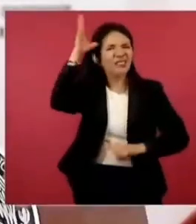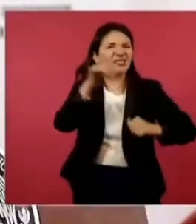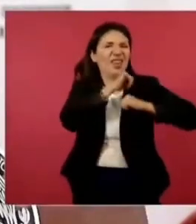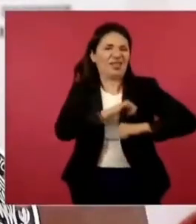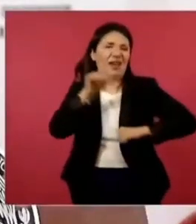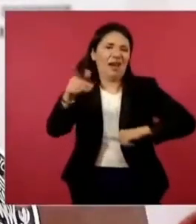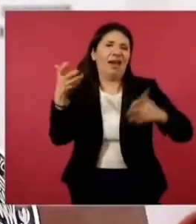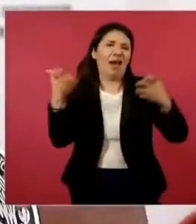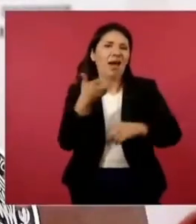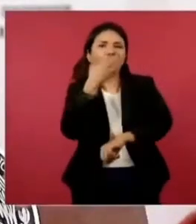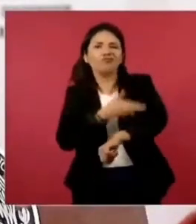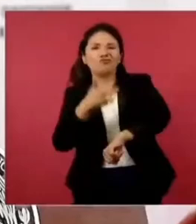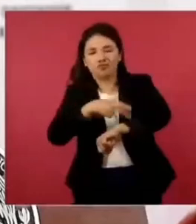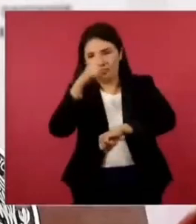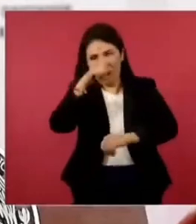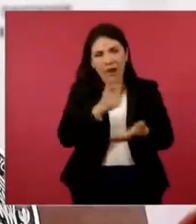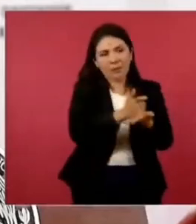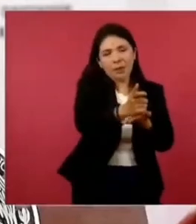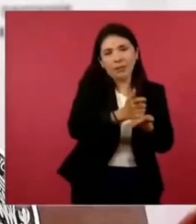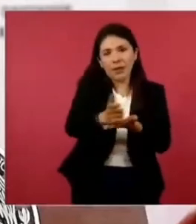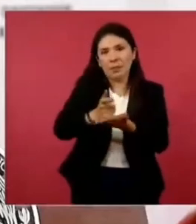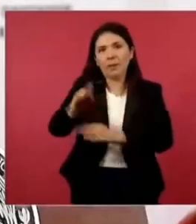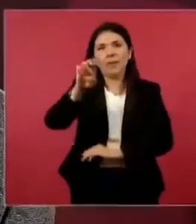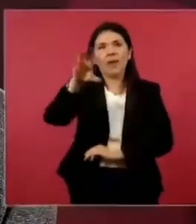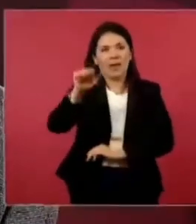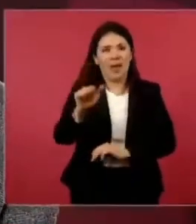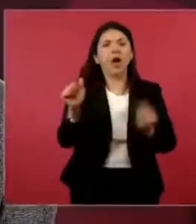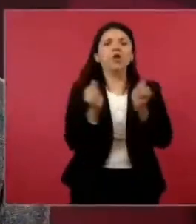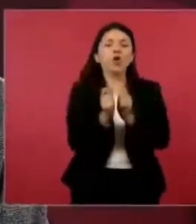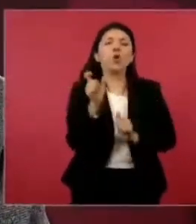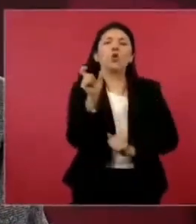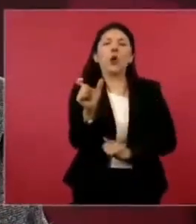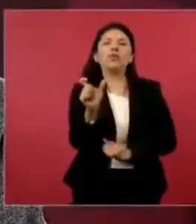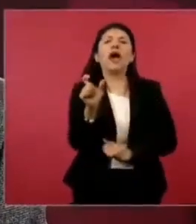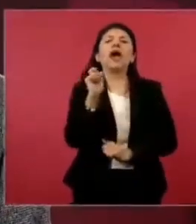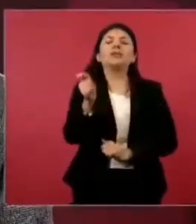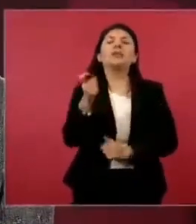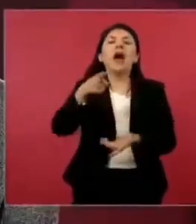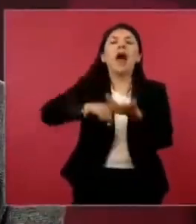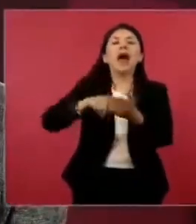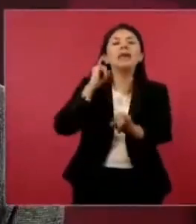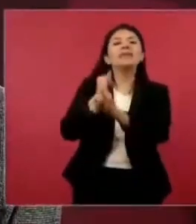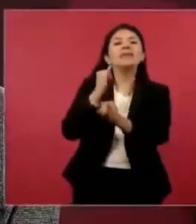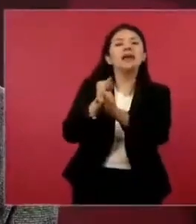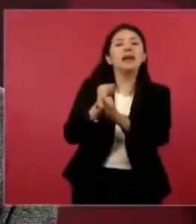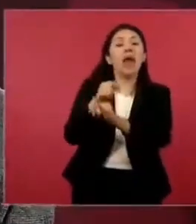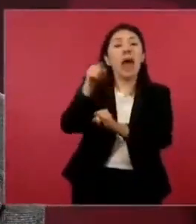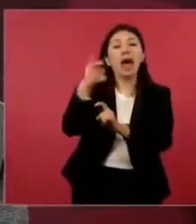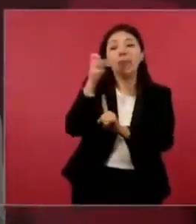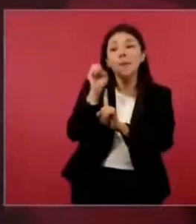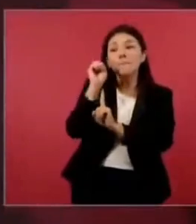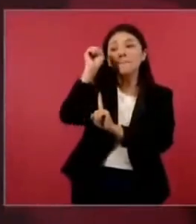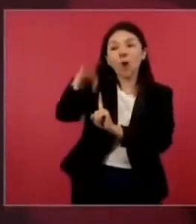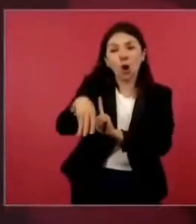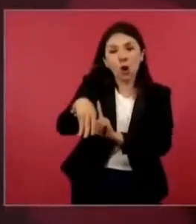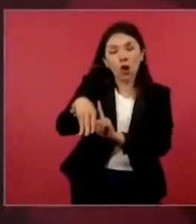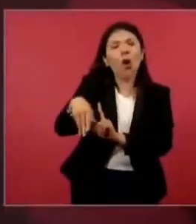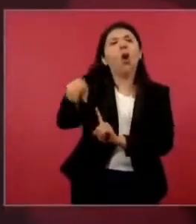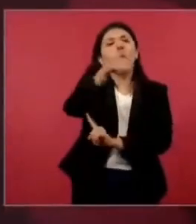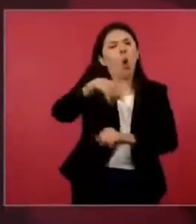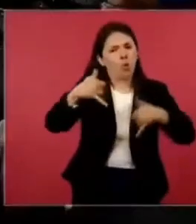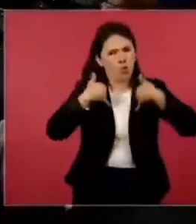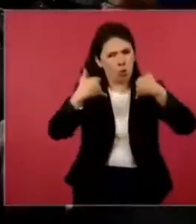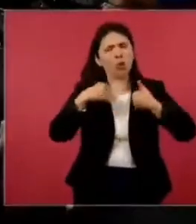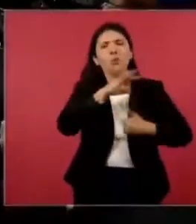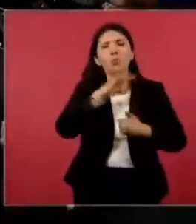la entrega de las becas a través de cuentas virtuales. Se les depositaba ahí, los jóvenes tenían acceso a